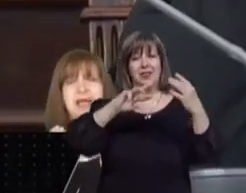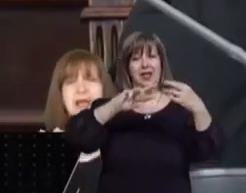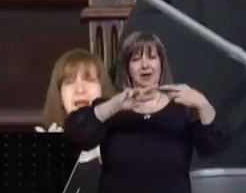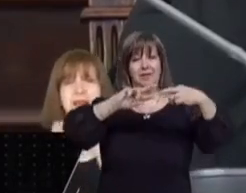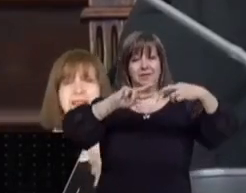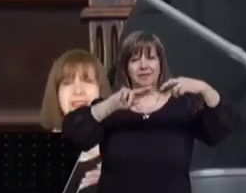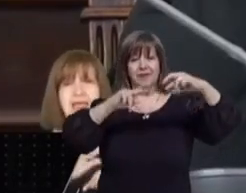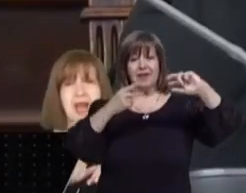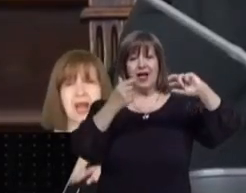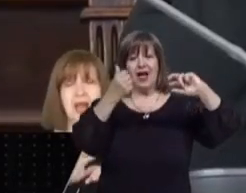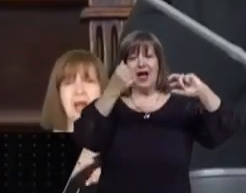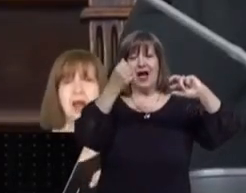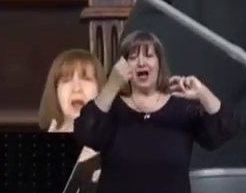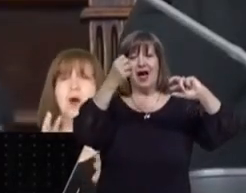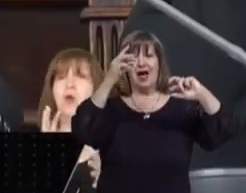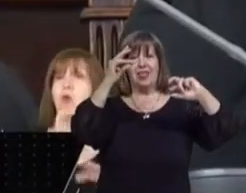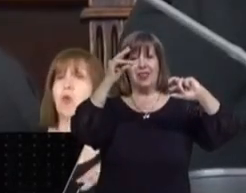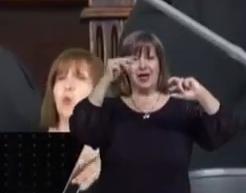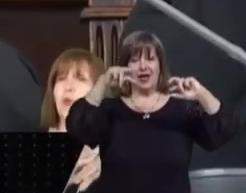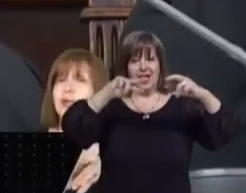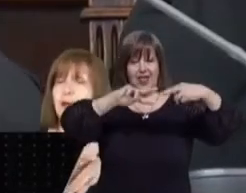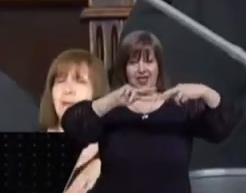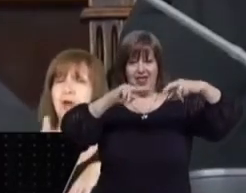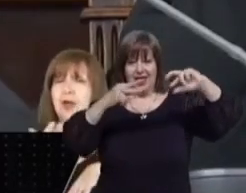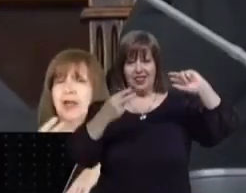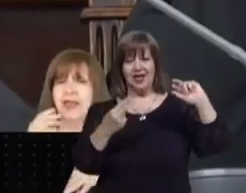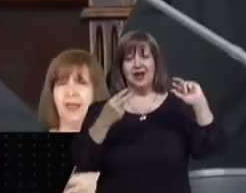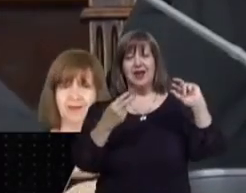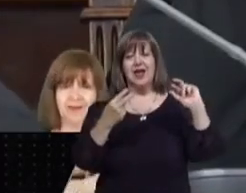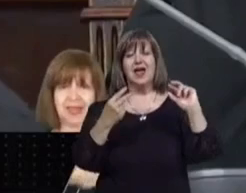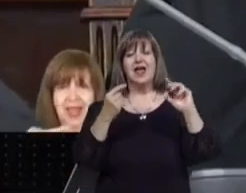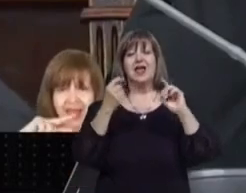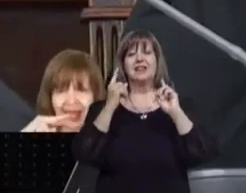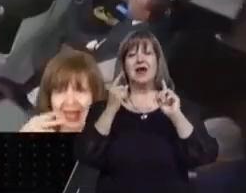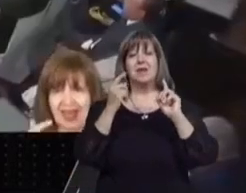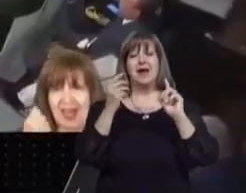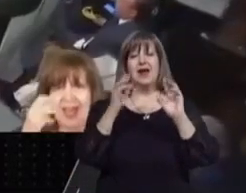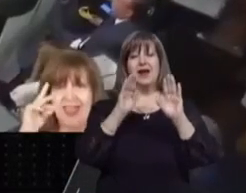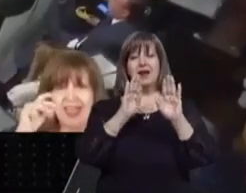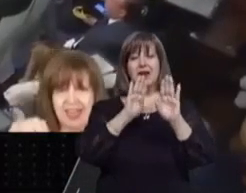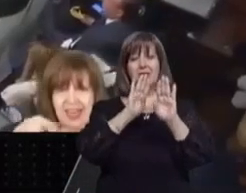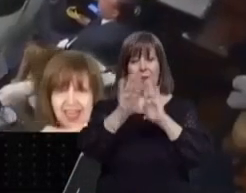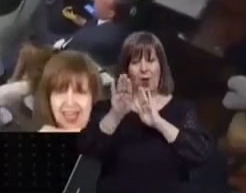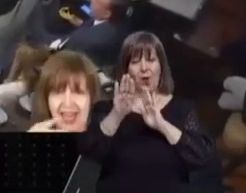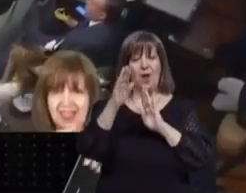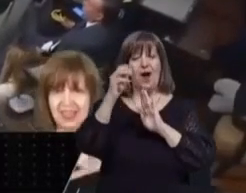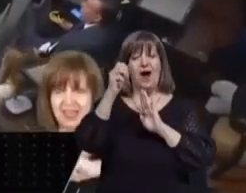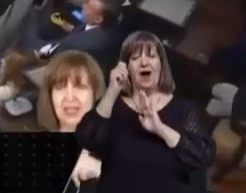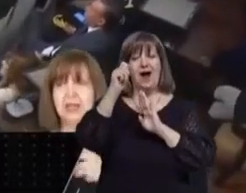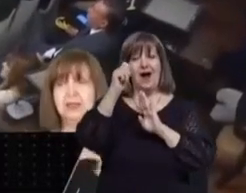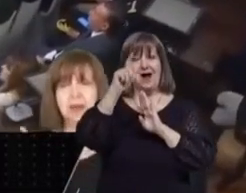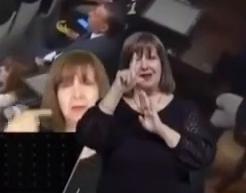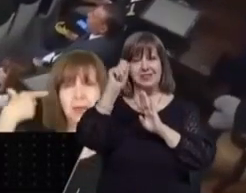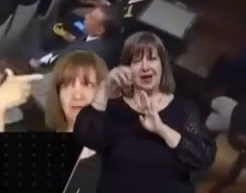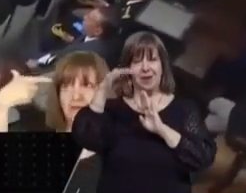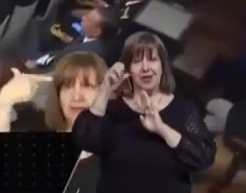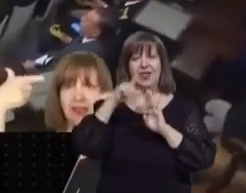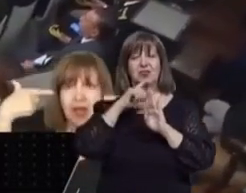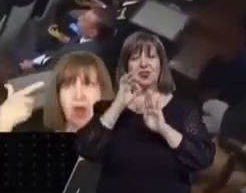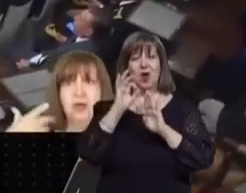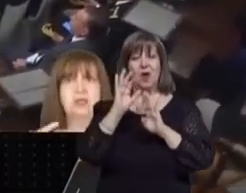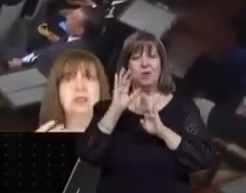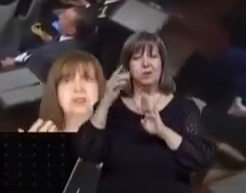genéticas, facilitando allanamientos en casos graves, implementando sistemas de videovigilancia con